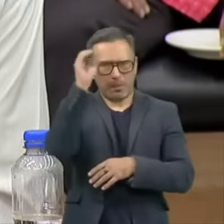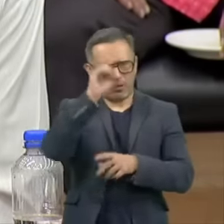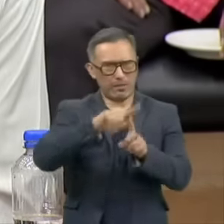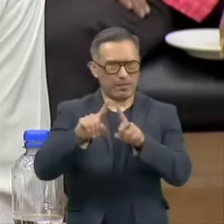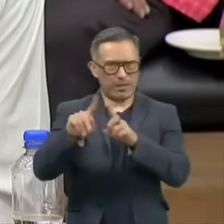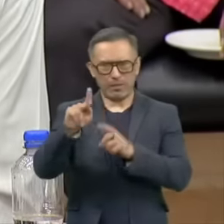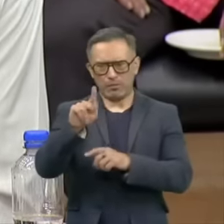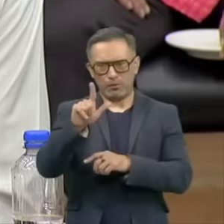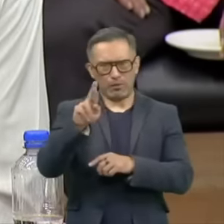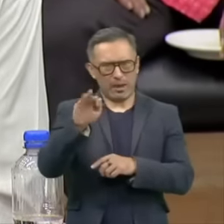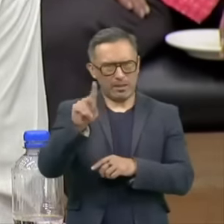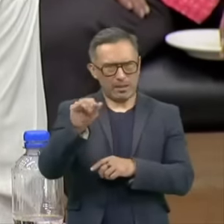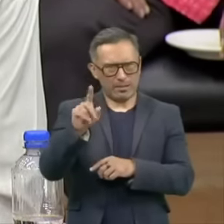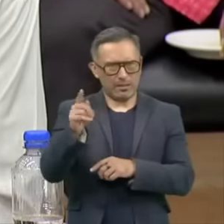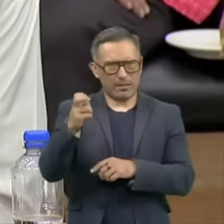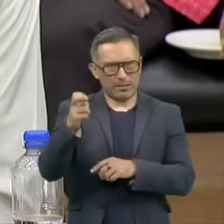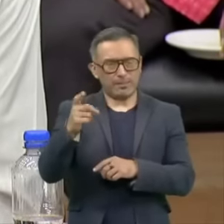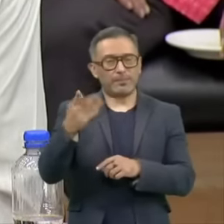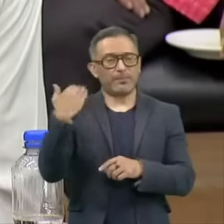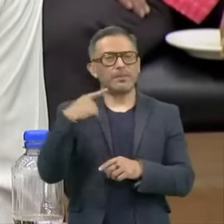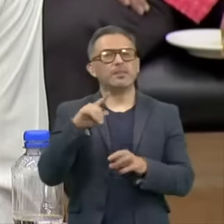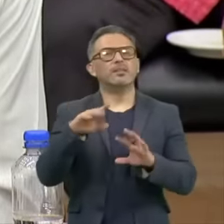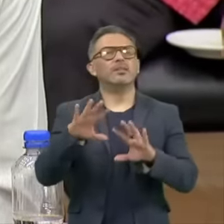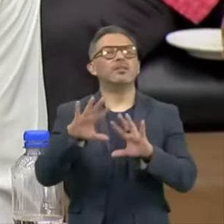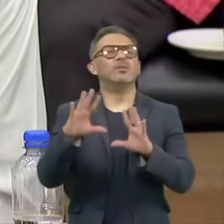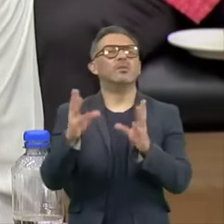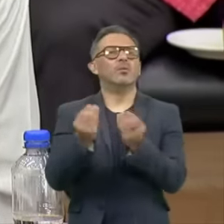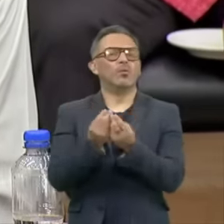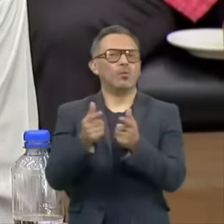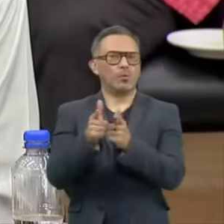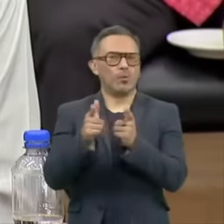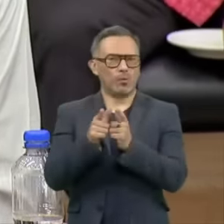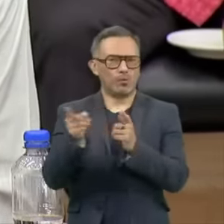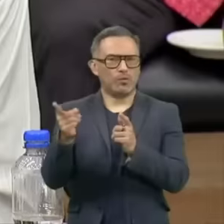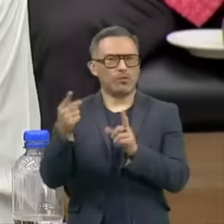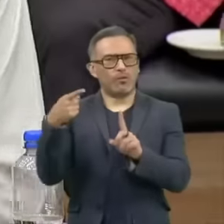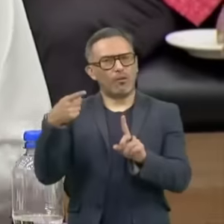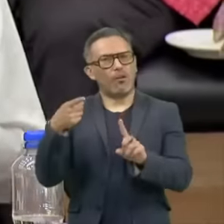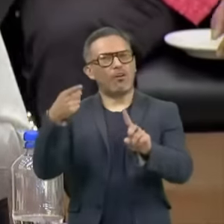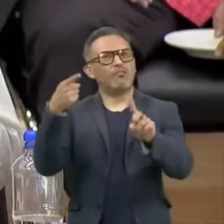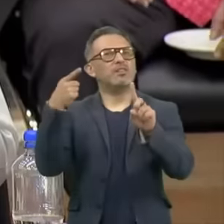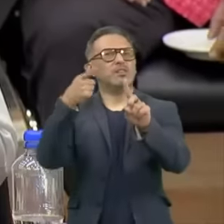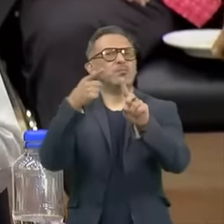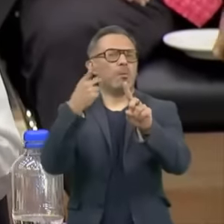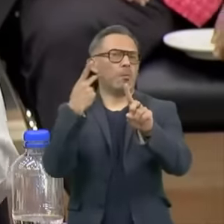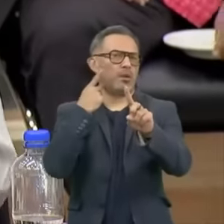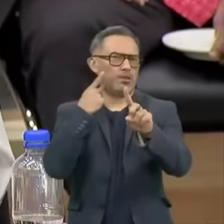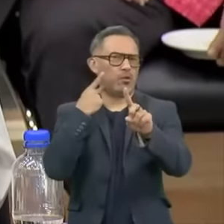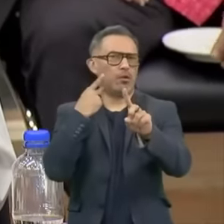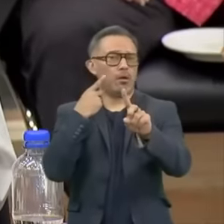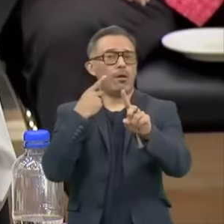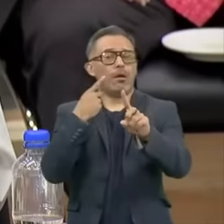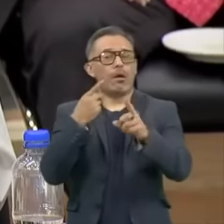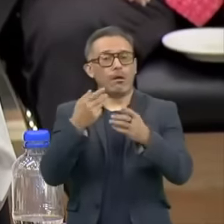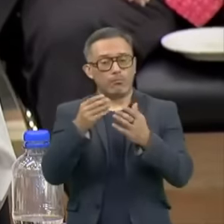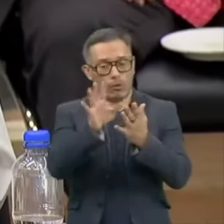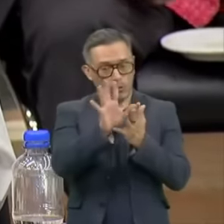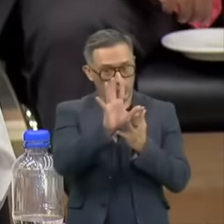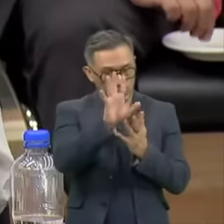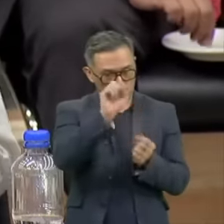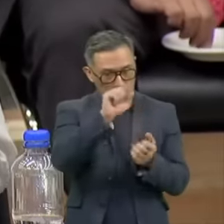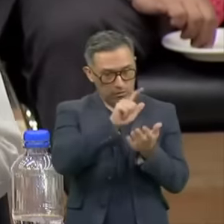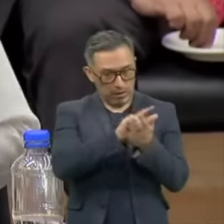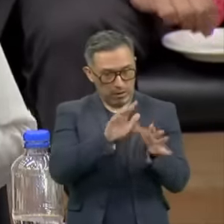plantean que una coalición que se formó con un objetivo político no tiene el derecho de hacer una reforma